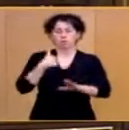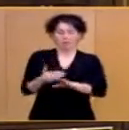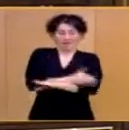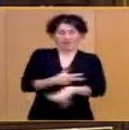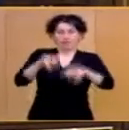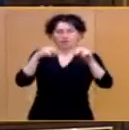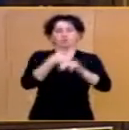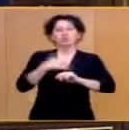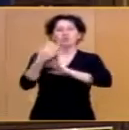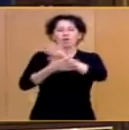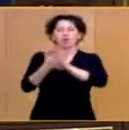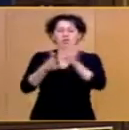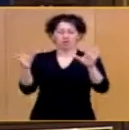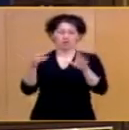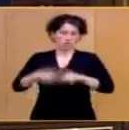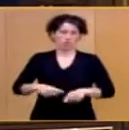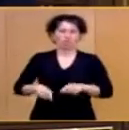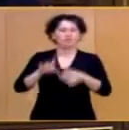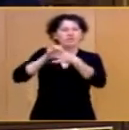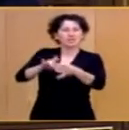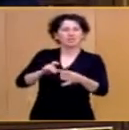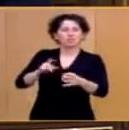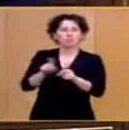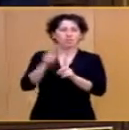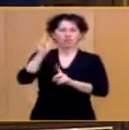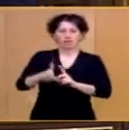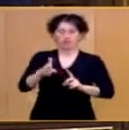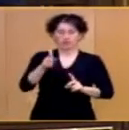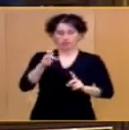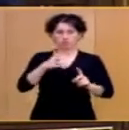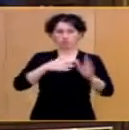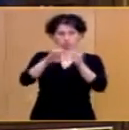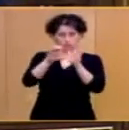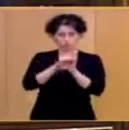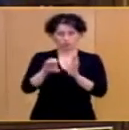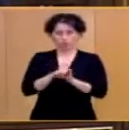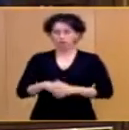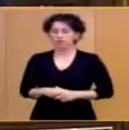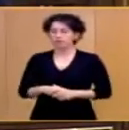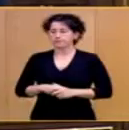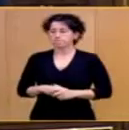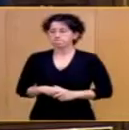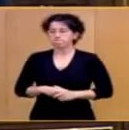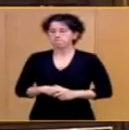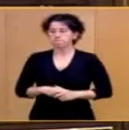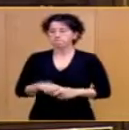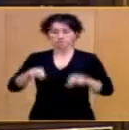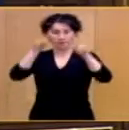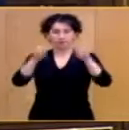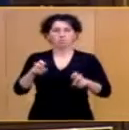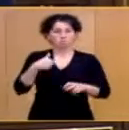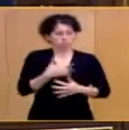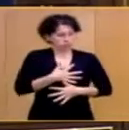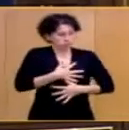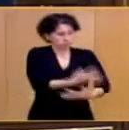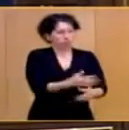cuestiones que afectan a derechos constitucionales. En este sentido, quiero manifestarle nuestra disposición a mejorar la